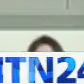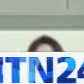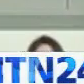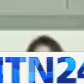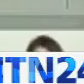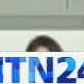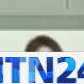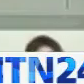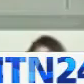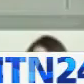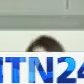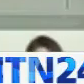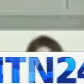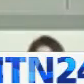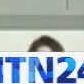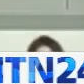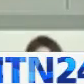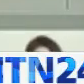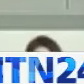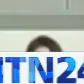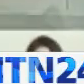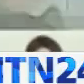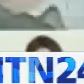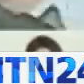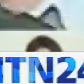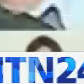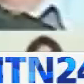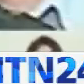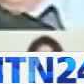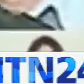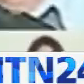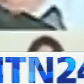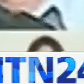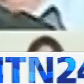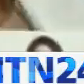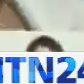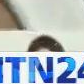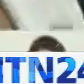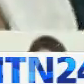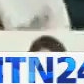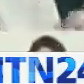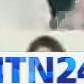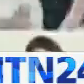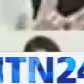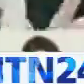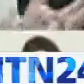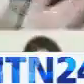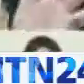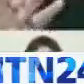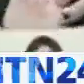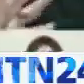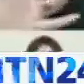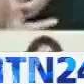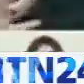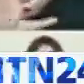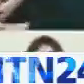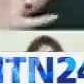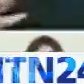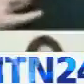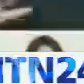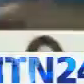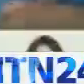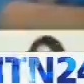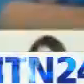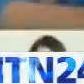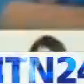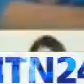Lima en su párrafo número 9. Muy bien, Argentina. Por ejemplo, ya han